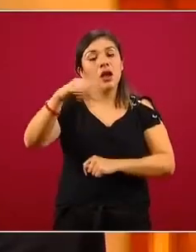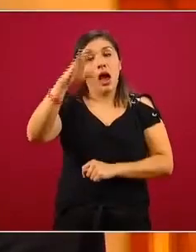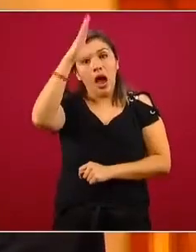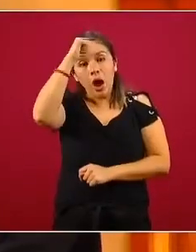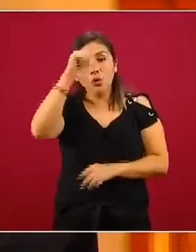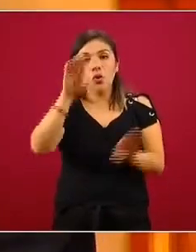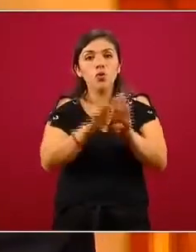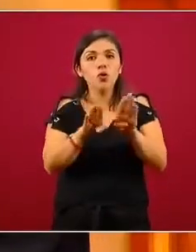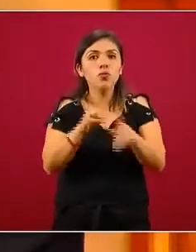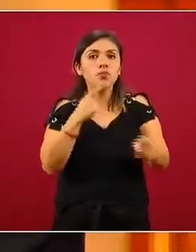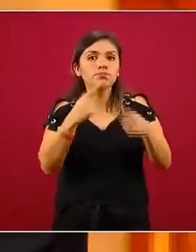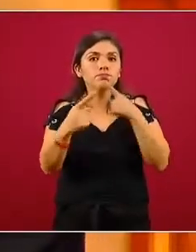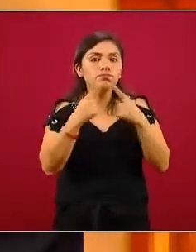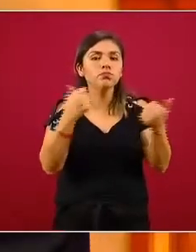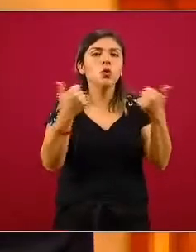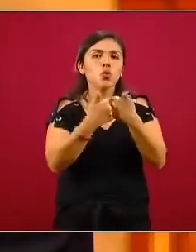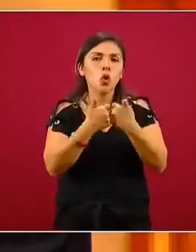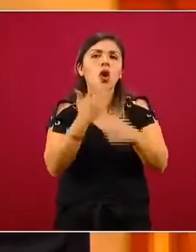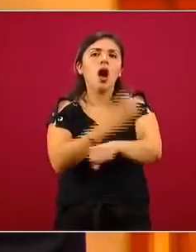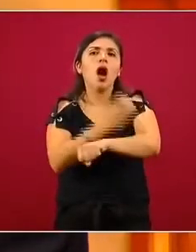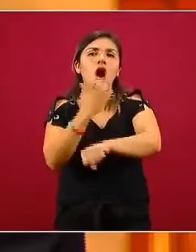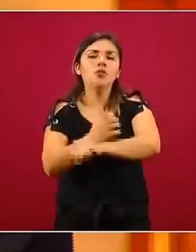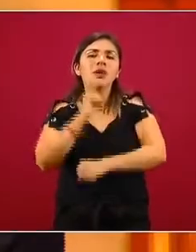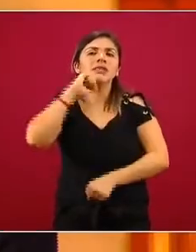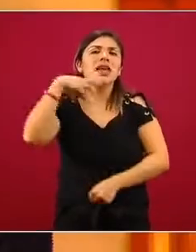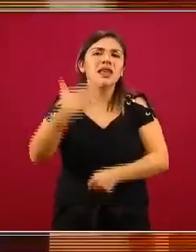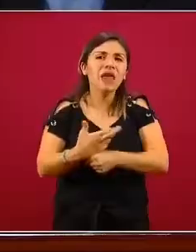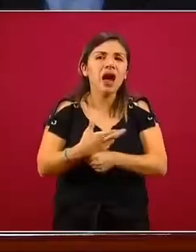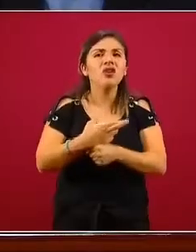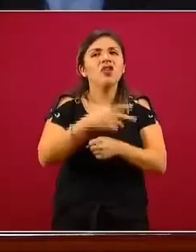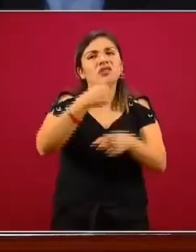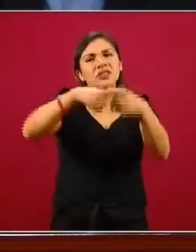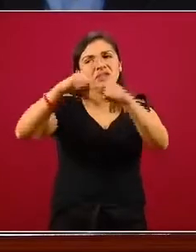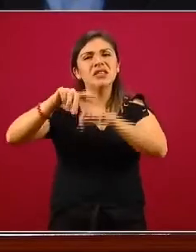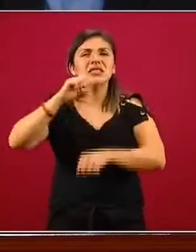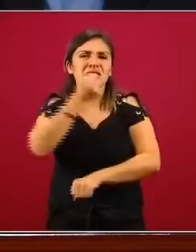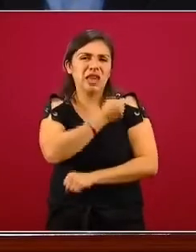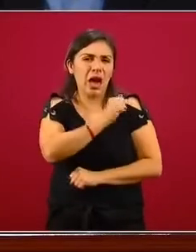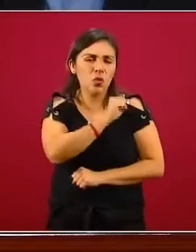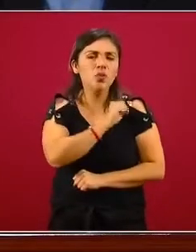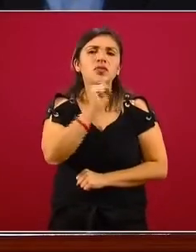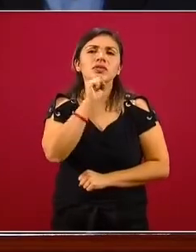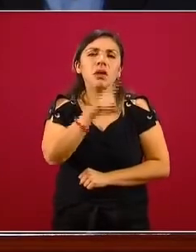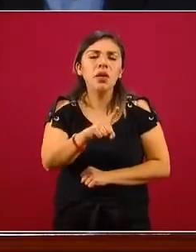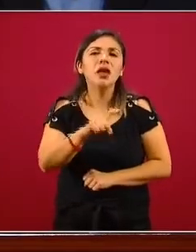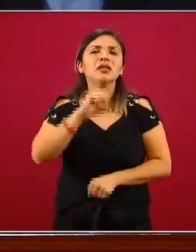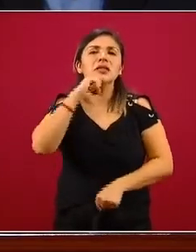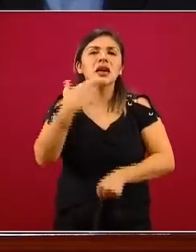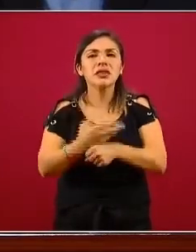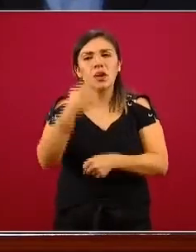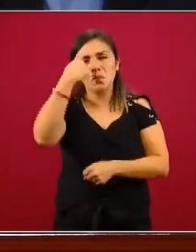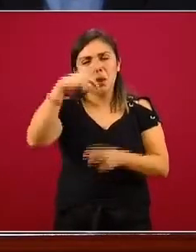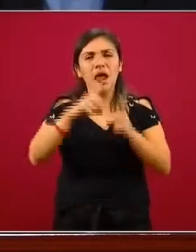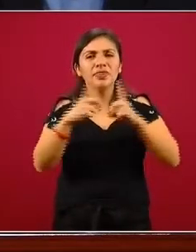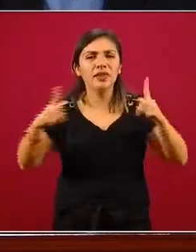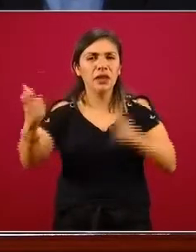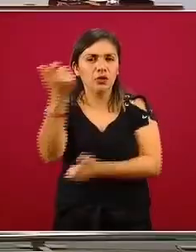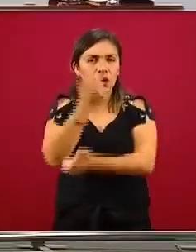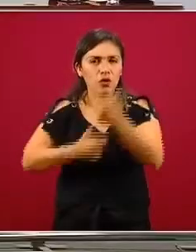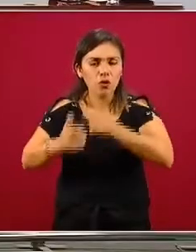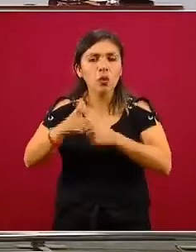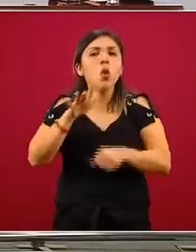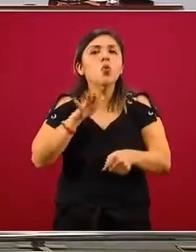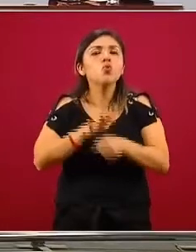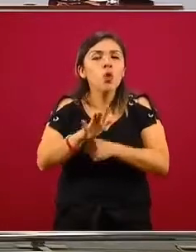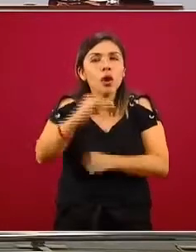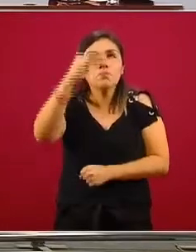sanitarias estatales, que fueron acompañadas de sus secretarias y secretarios de salud y sus secretarias y secretarios de desarrollo económico, cuáles son